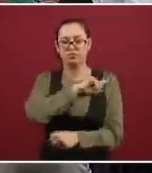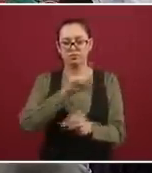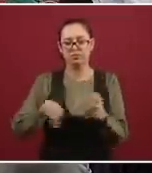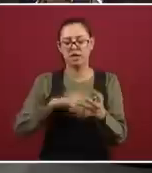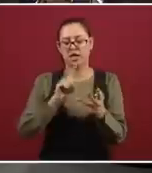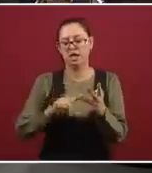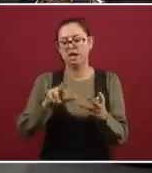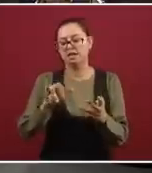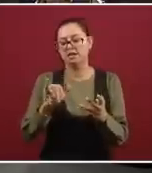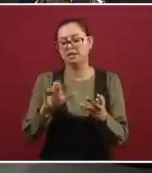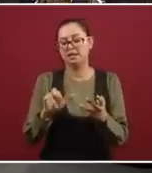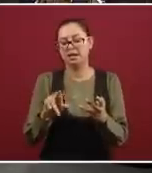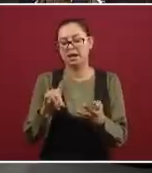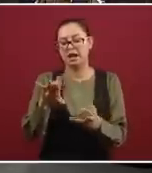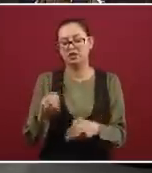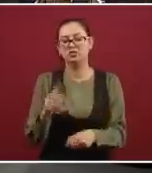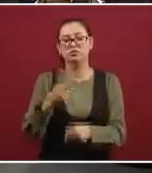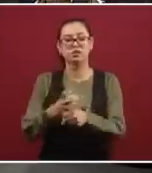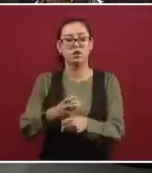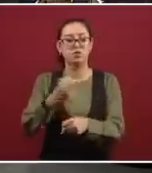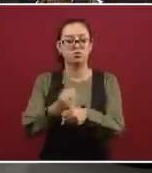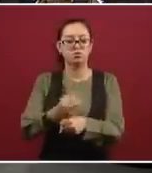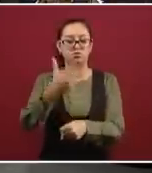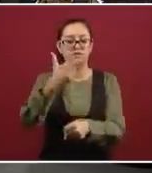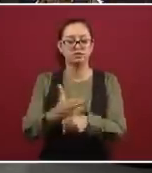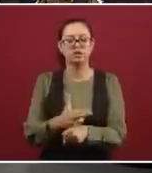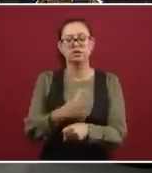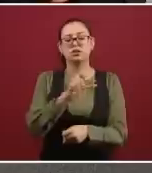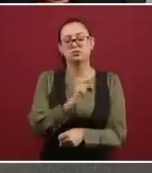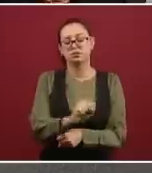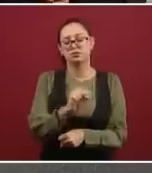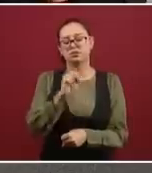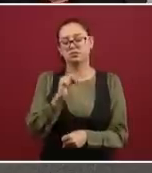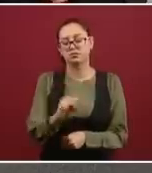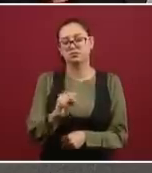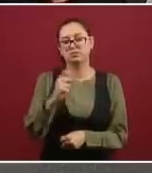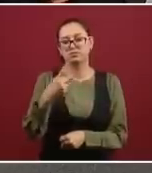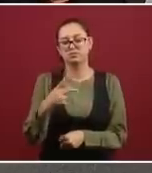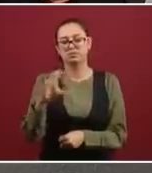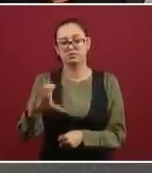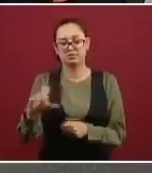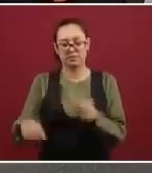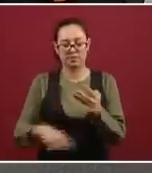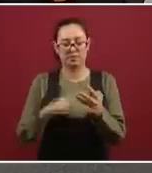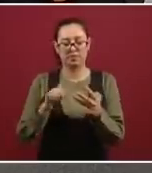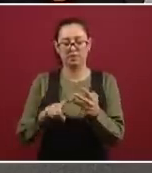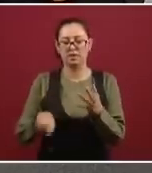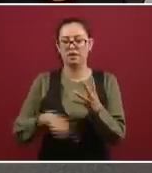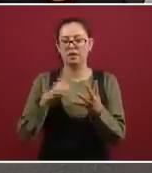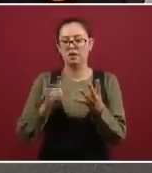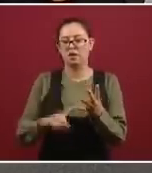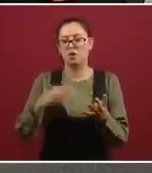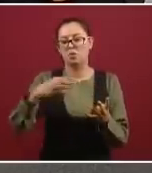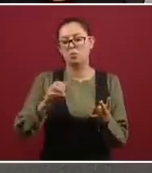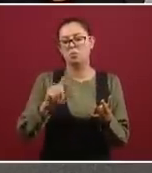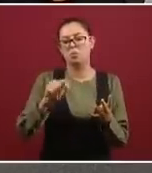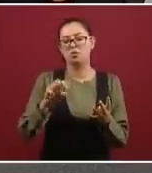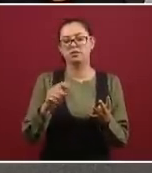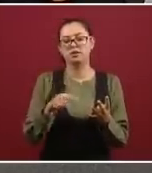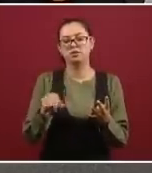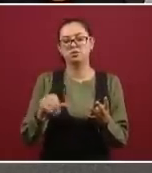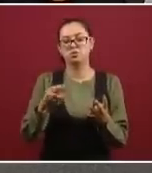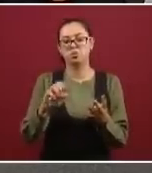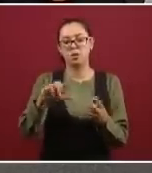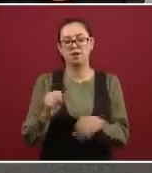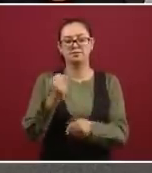Ricardo Mejía, que es subsecretario de Seguridad Pública, a Esteban Moctezuma, secretario de Educación,